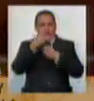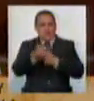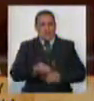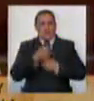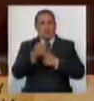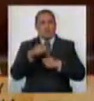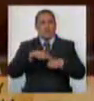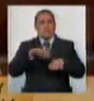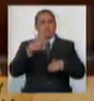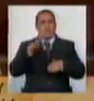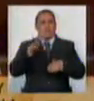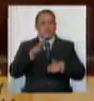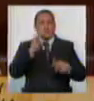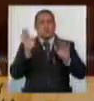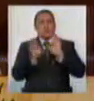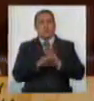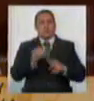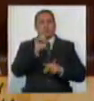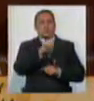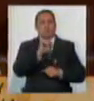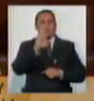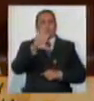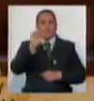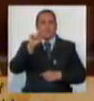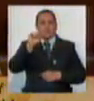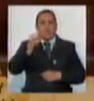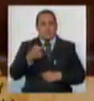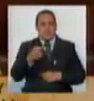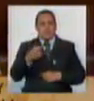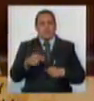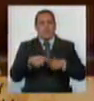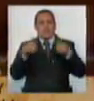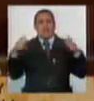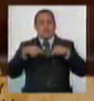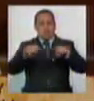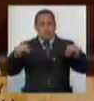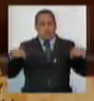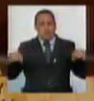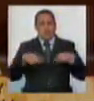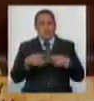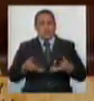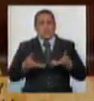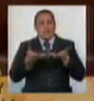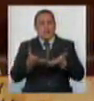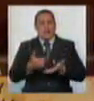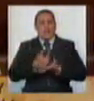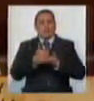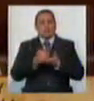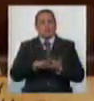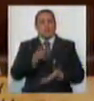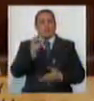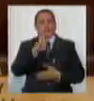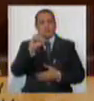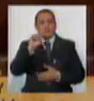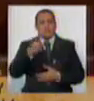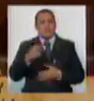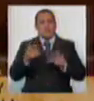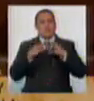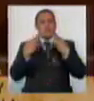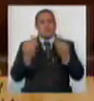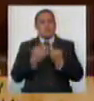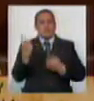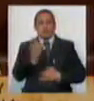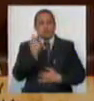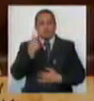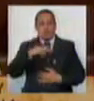en aproximadamente 150.000 hectáreas adicionales, que beneficiarán a más de 200.000 familias en